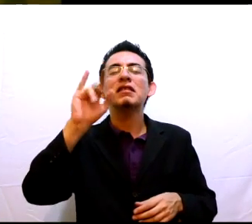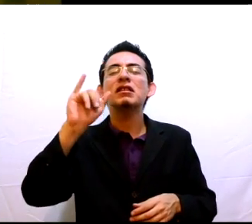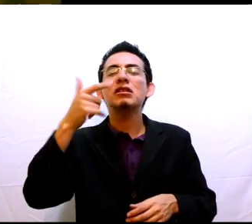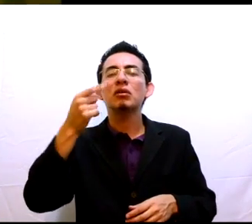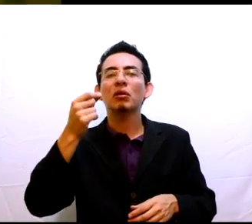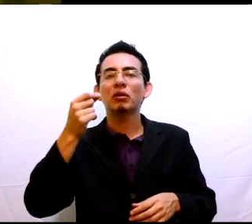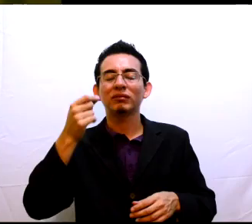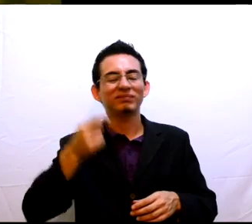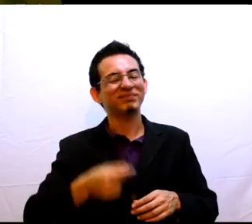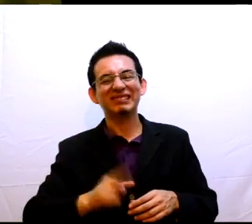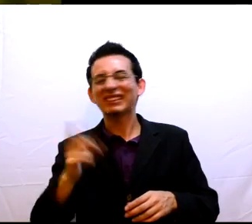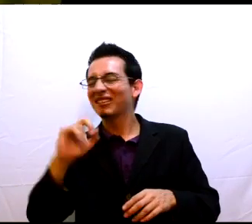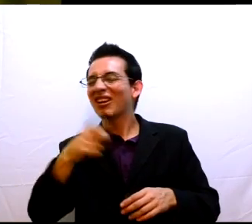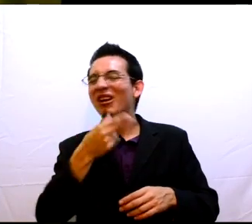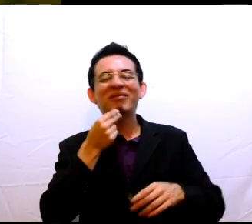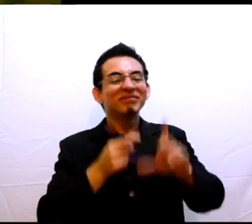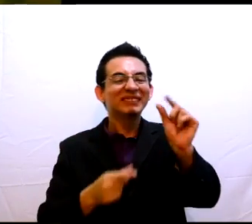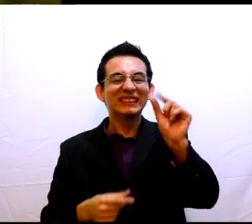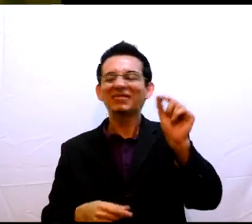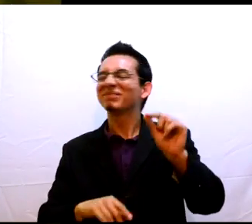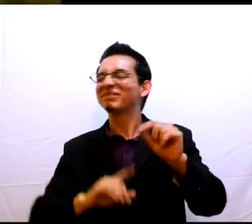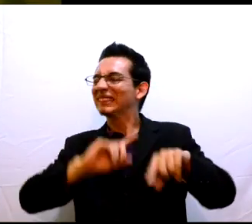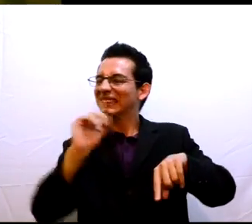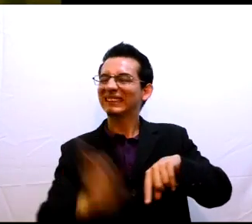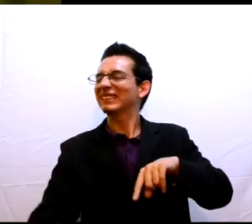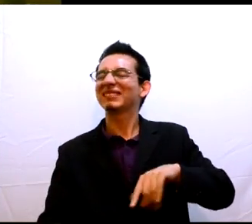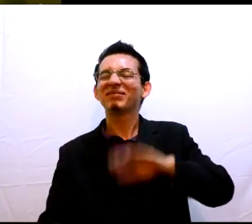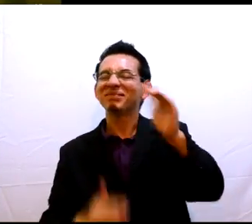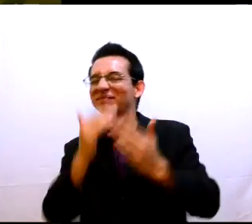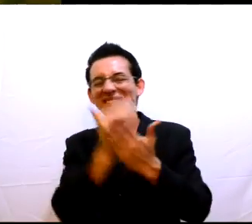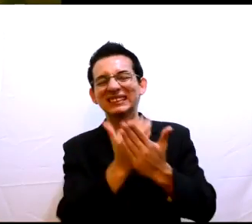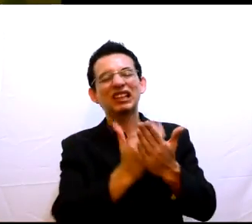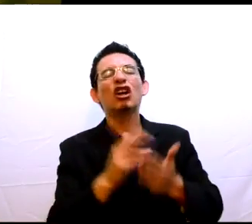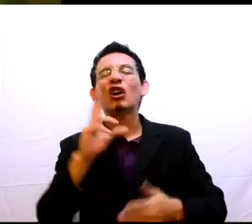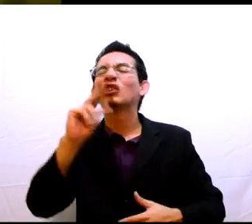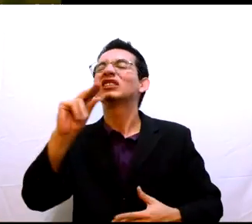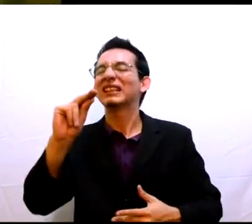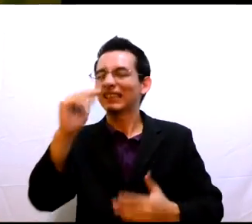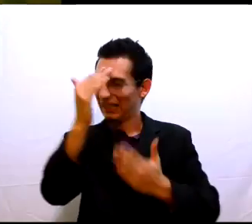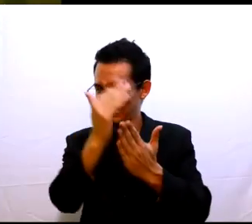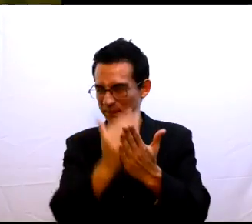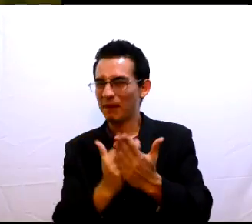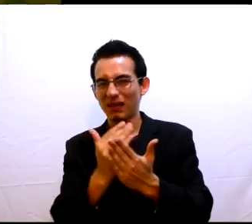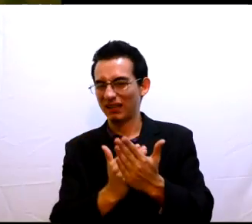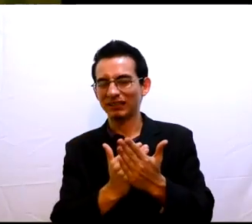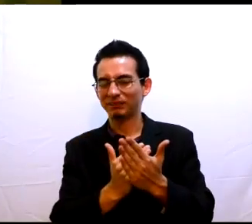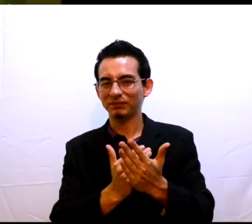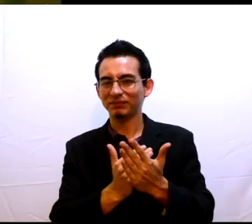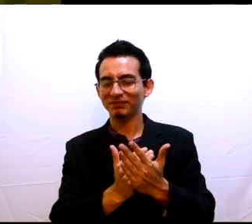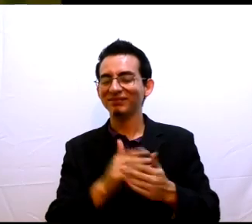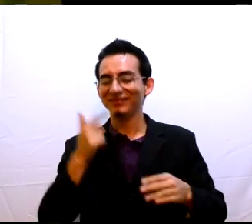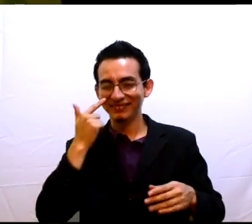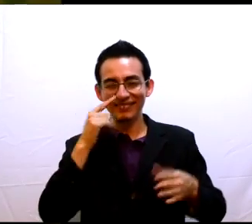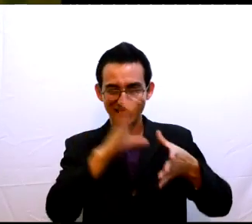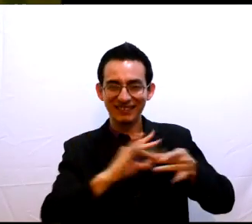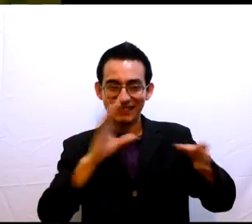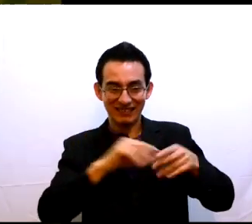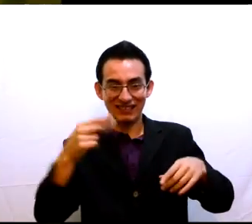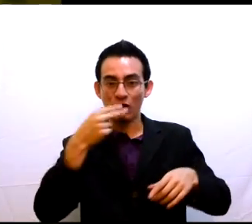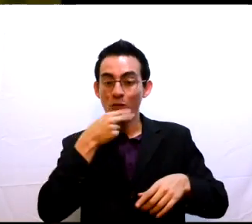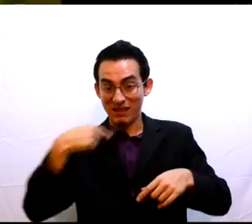80 a nombre ese se nota como muy generoso este hombre verdad ok vamos a notar que el mayordomo